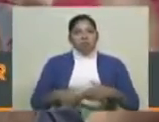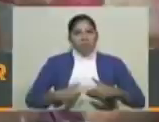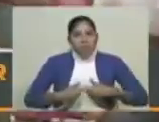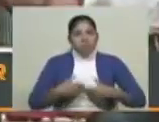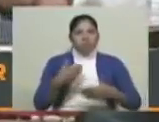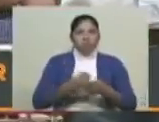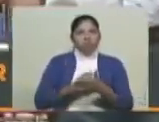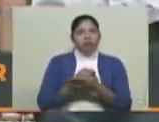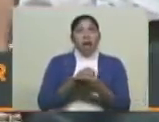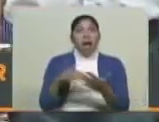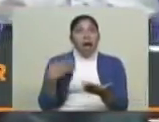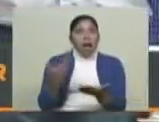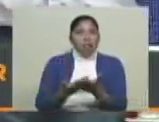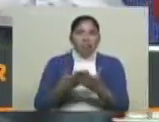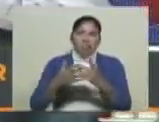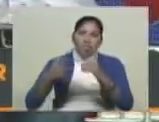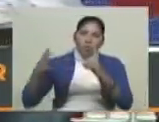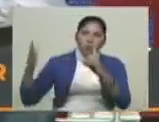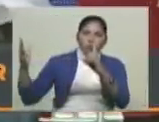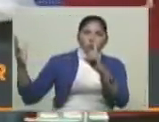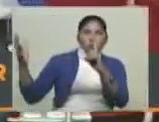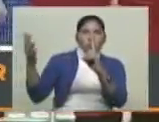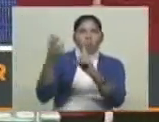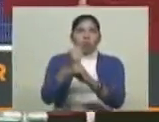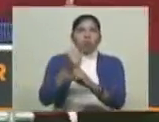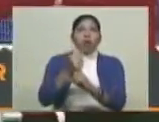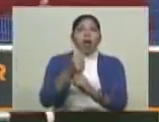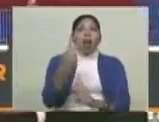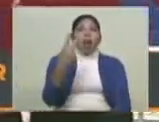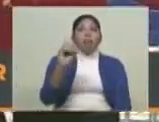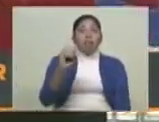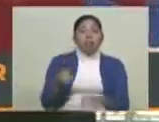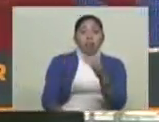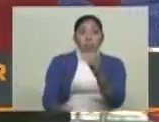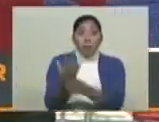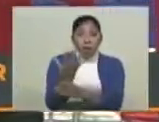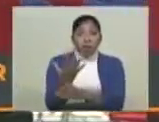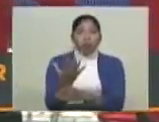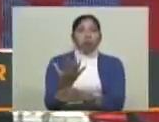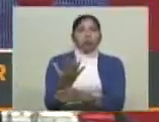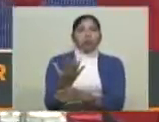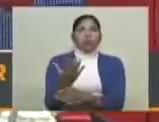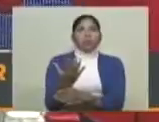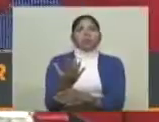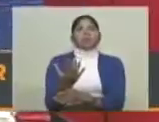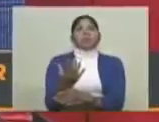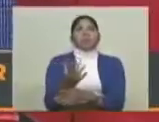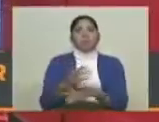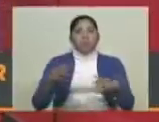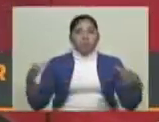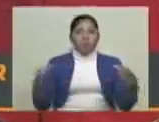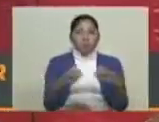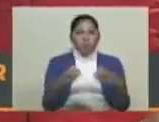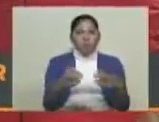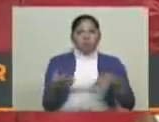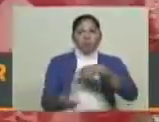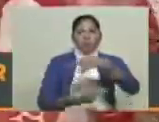hasta lograr que el 20 de mayo la fuerza revolucionaria